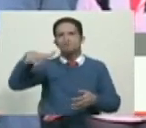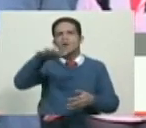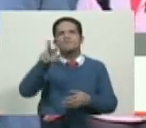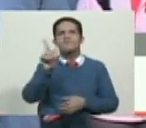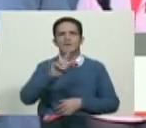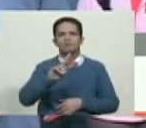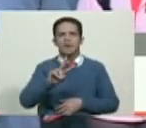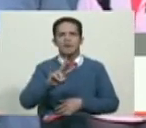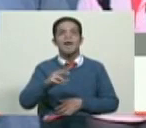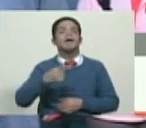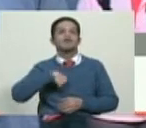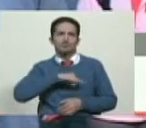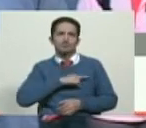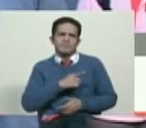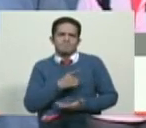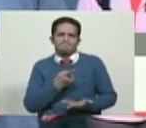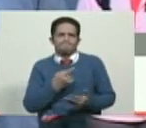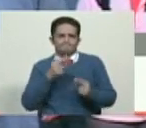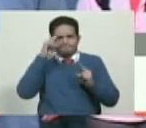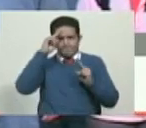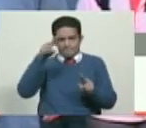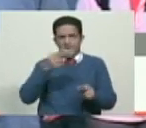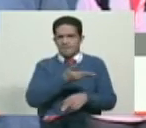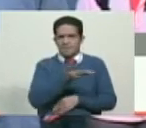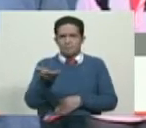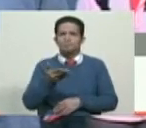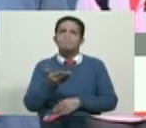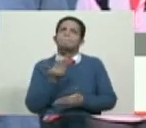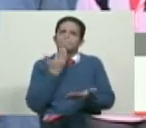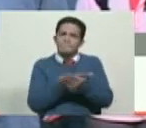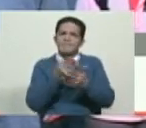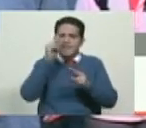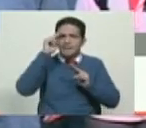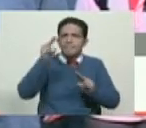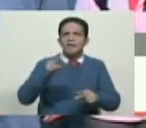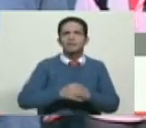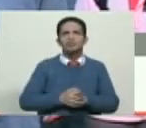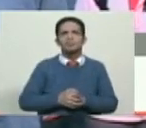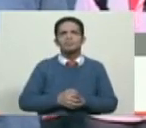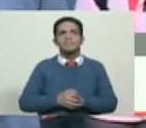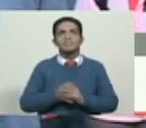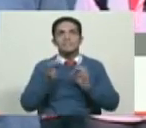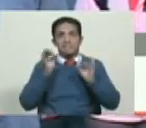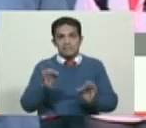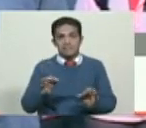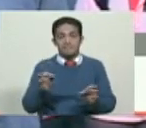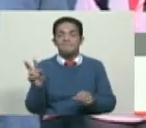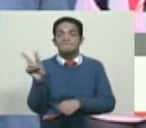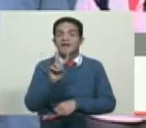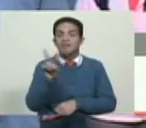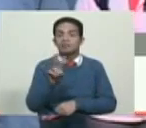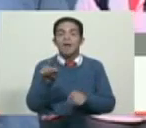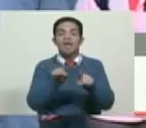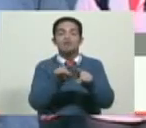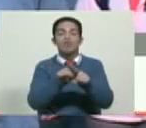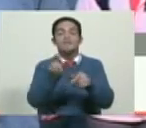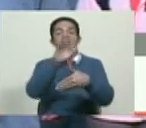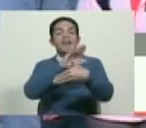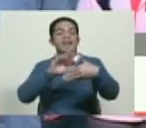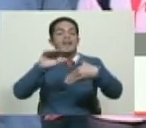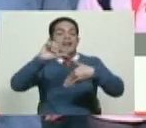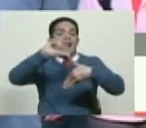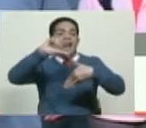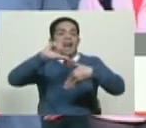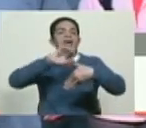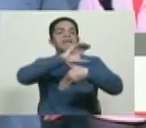Hagamos respetar a la patria. Y aseguremos que Venezuela como América Latina y el Caribe, va a seguir siendo territorio de